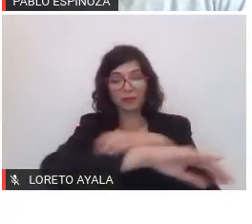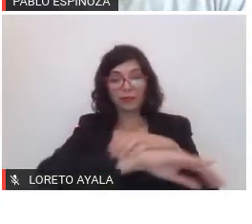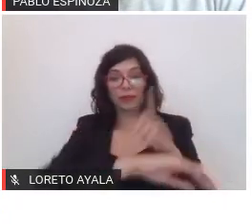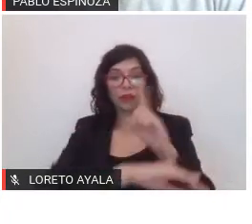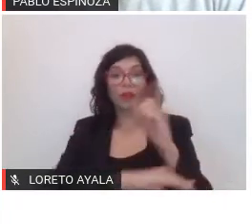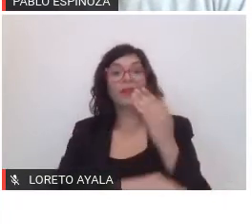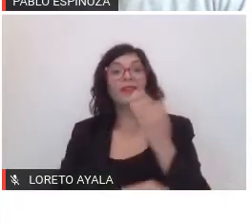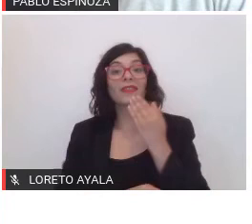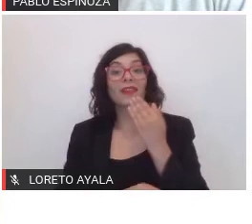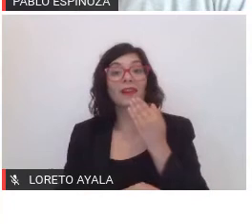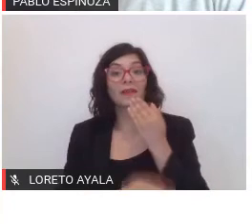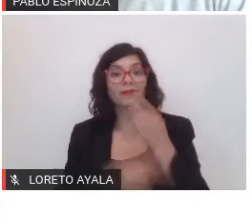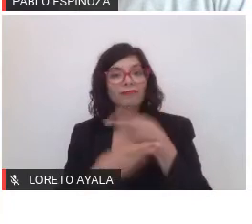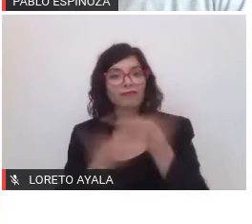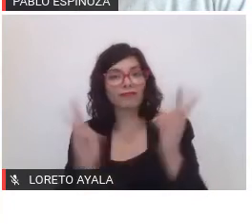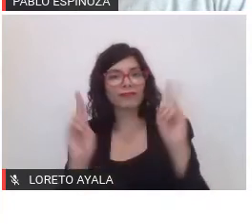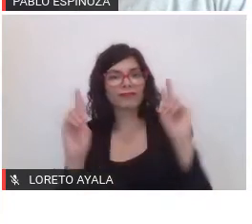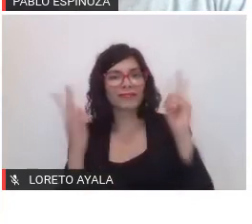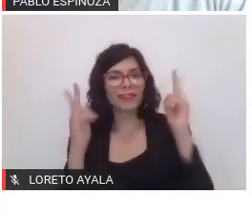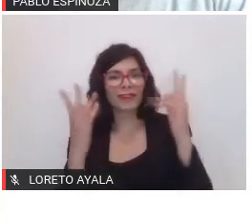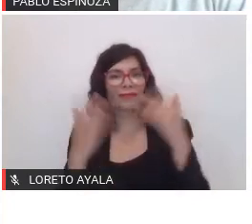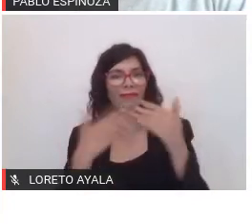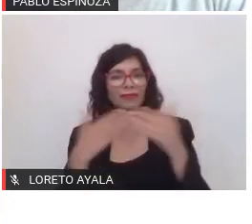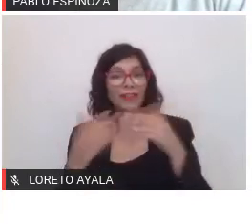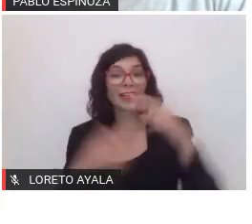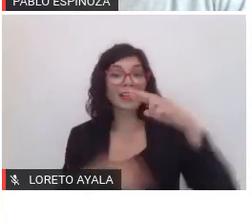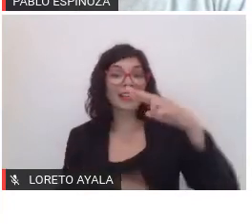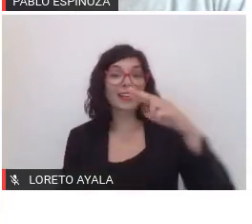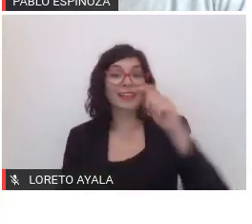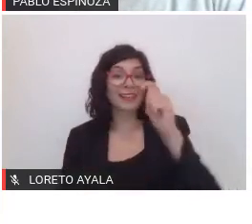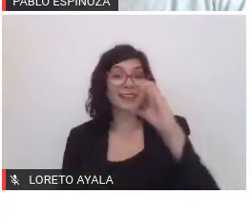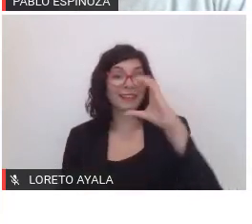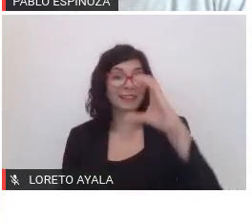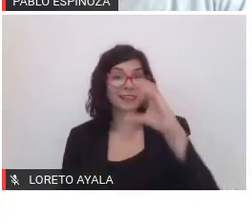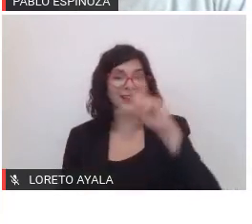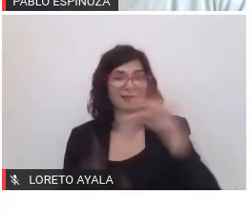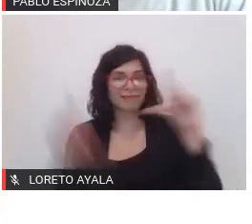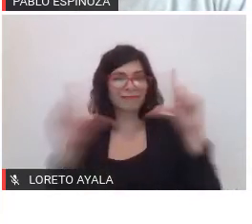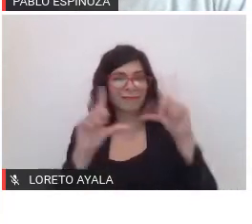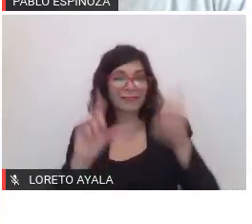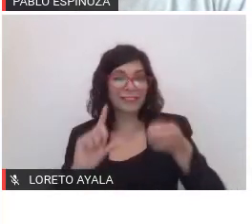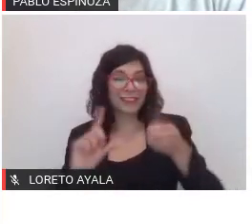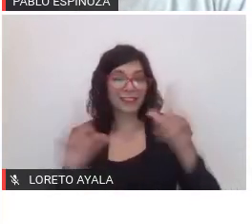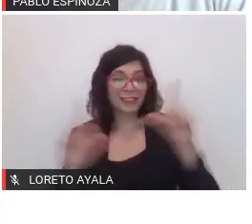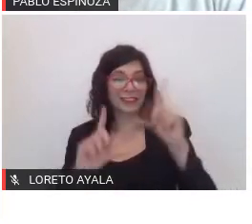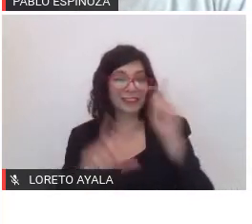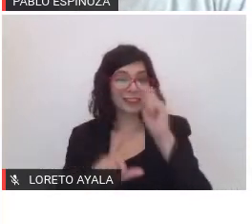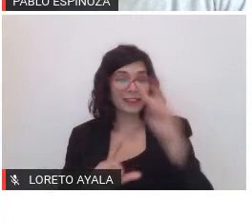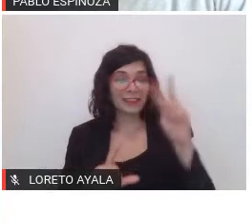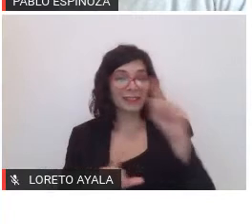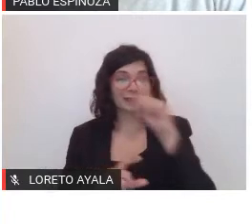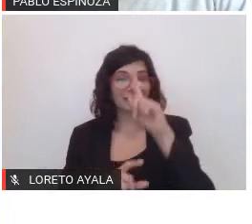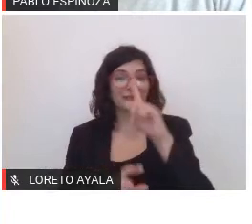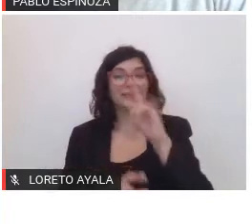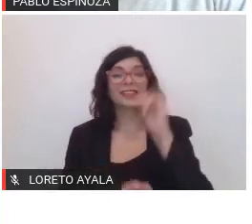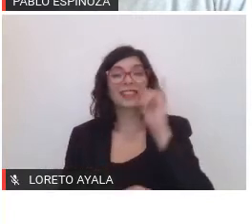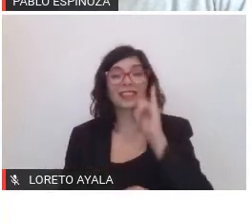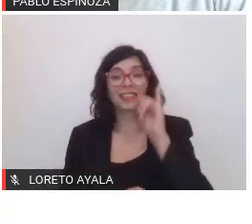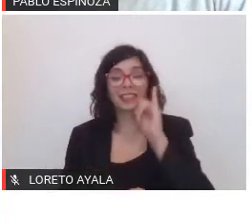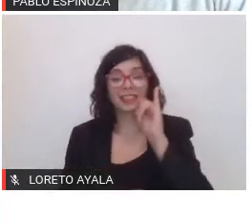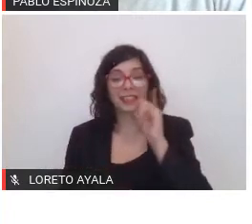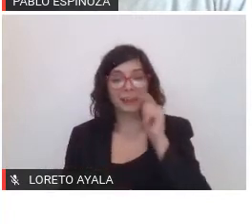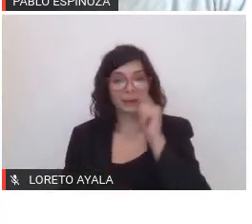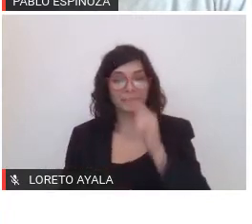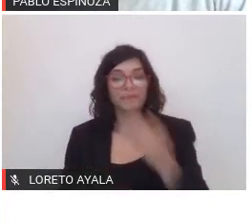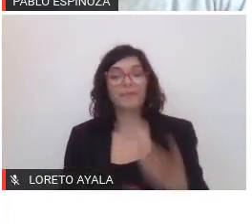estamos saliendo en vivo a través de la señal de RTC Televisión para Iquique y Alto Hospicio, y también a través